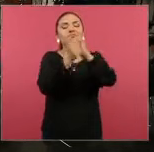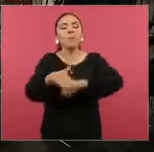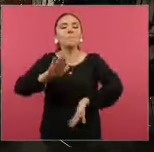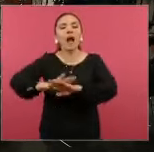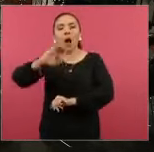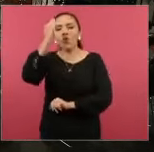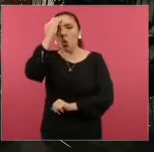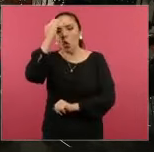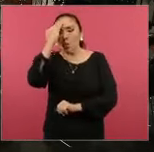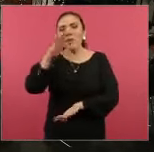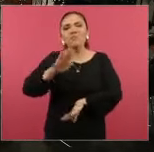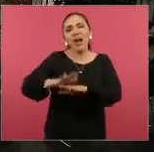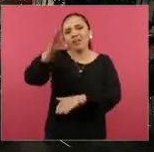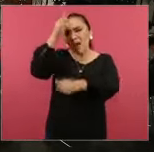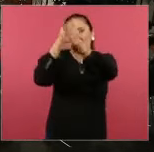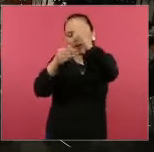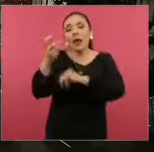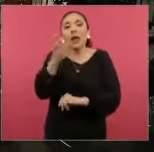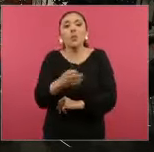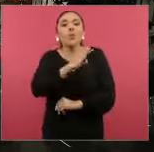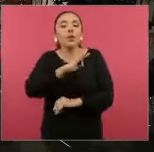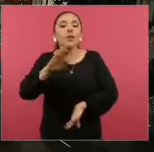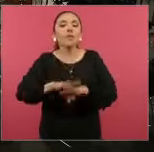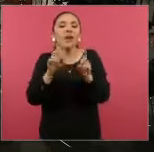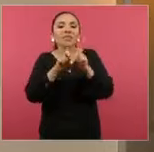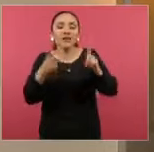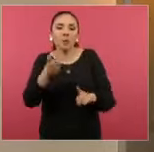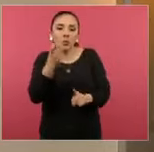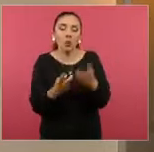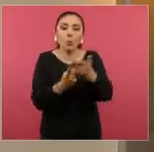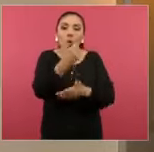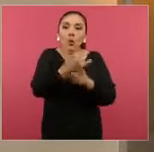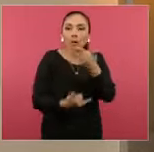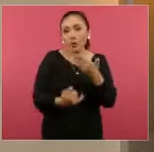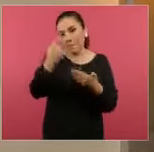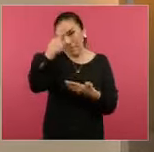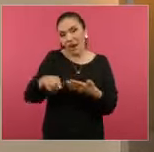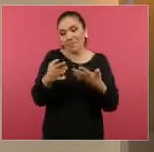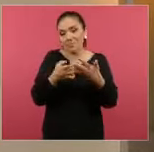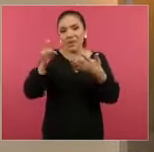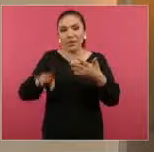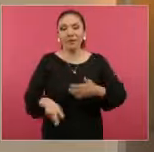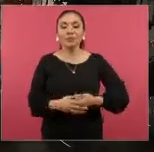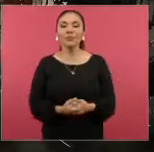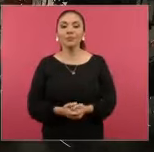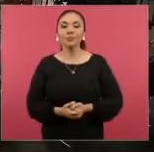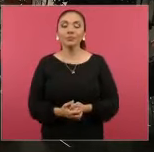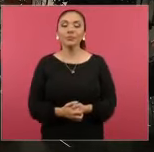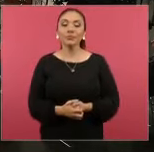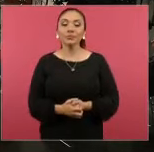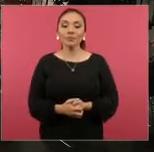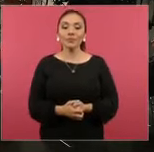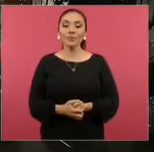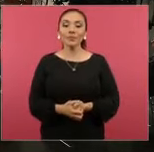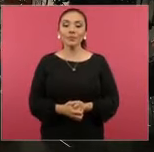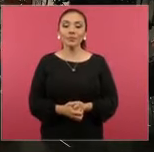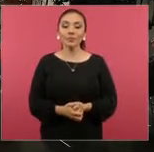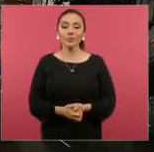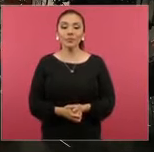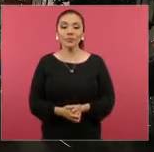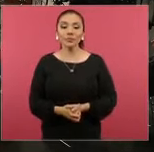conocimientos, podamos construir saberes y podamos desarrollar este proyecto pedagógico. La siguiente, por favor.